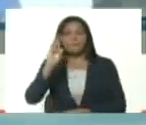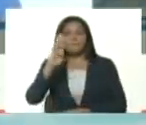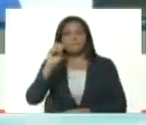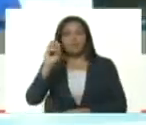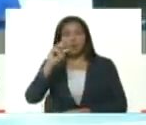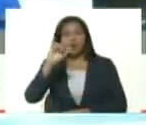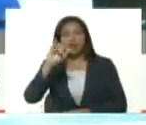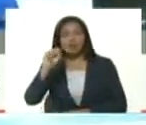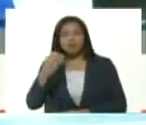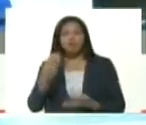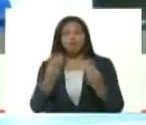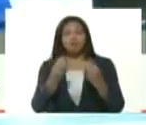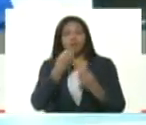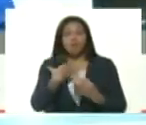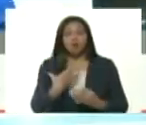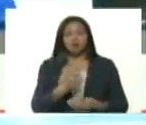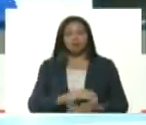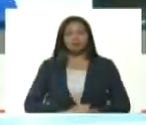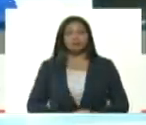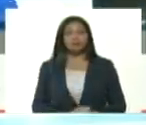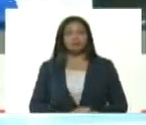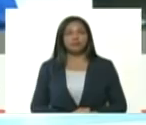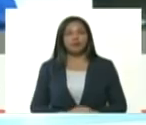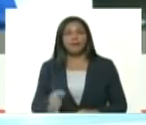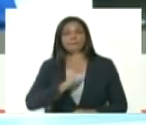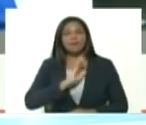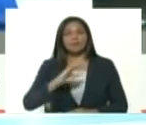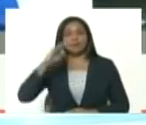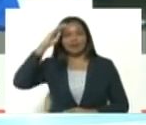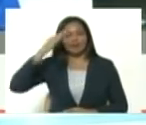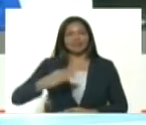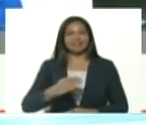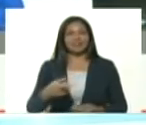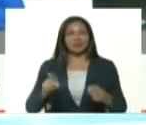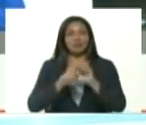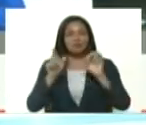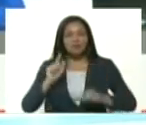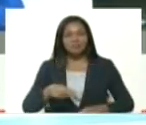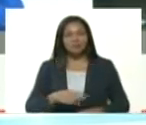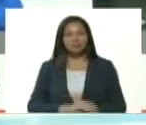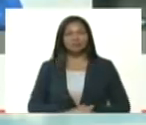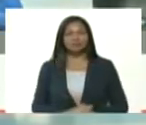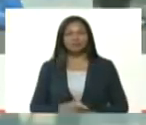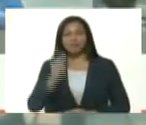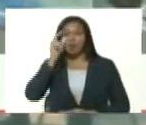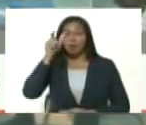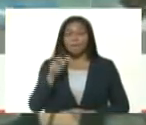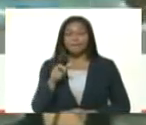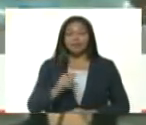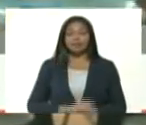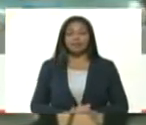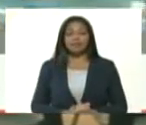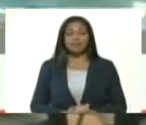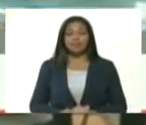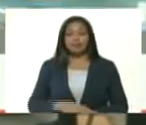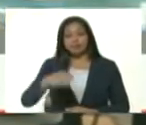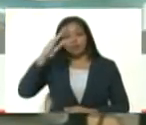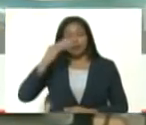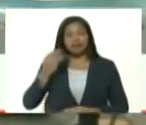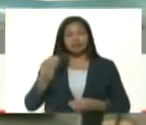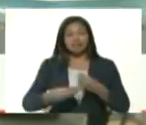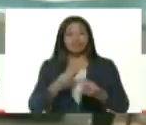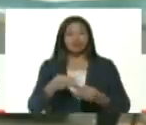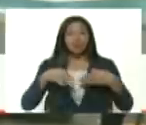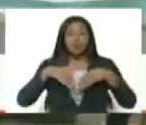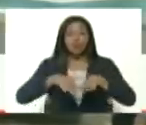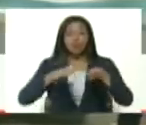bueno, en la Intendencia del Ejército. Y vi al comandante general del Ejército, Rodríguez Cabello, haciendo